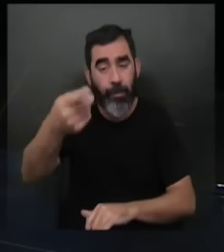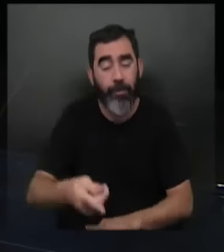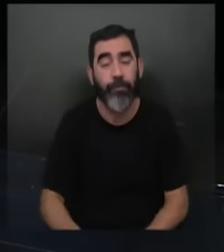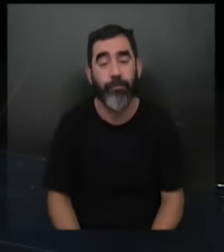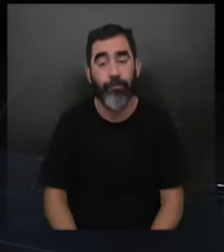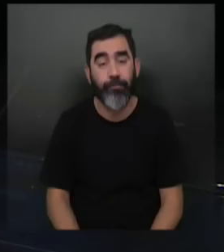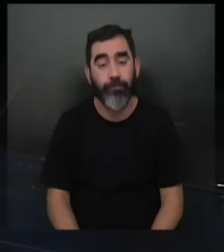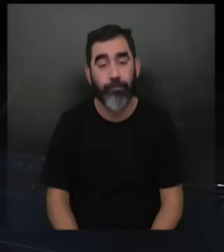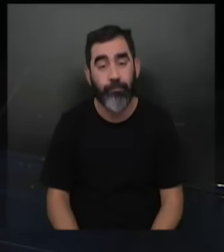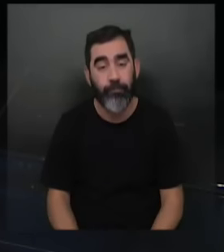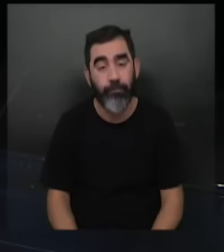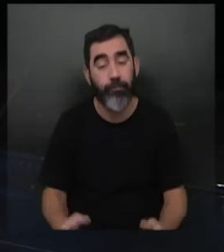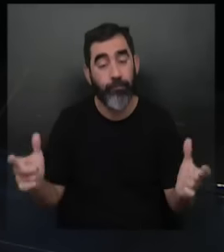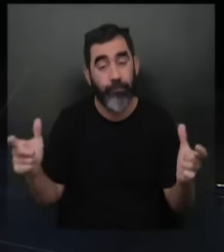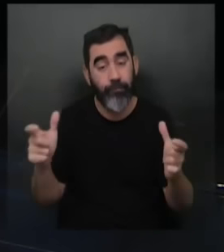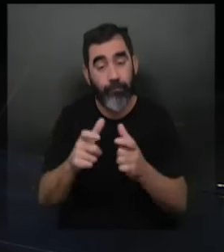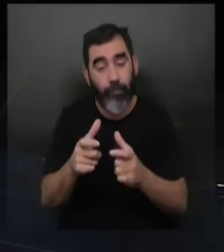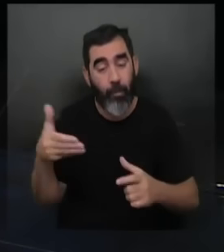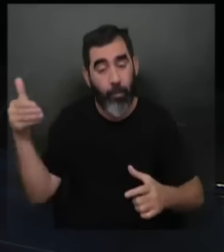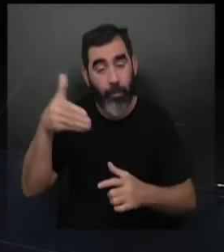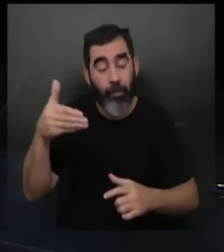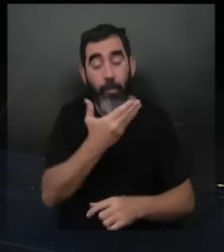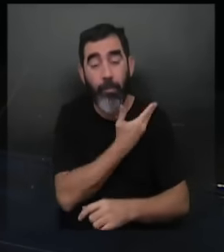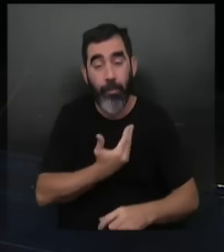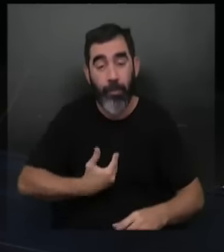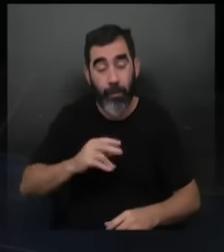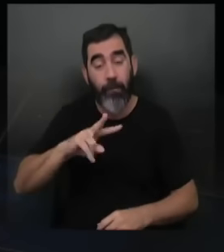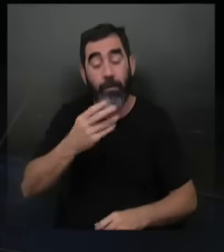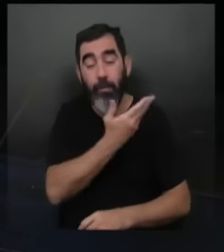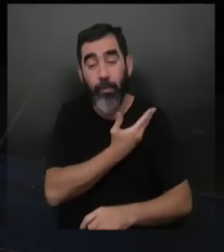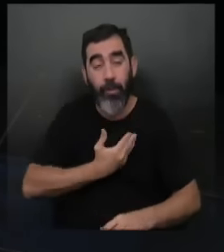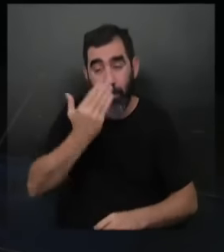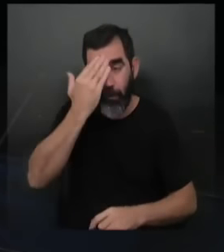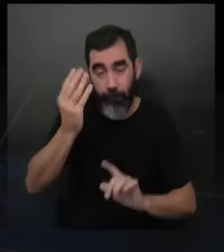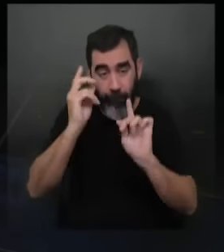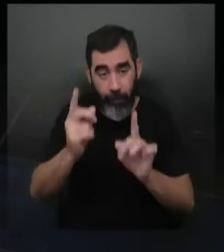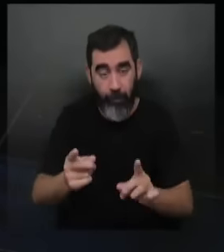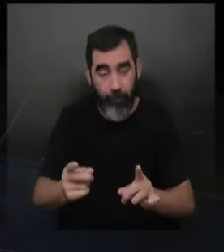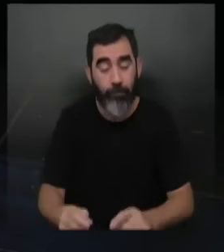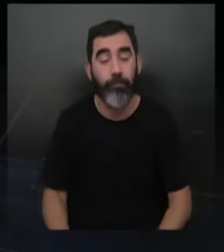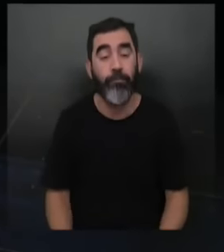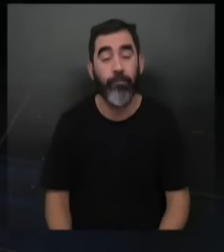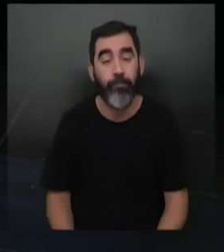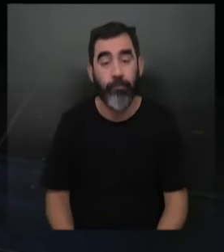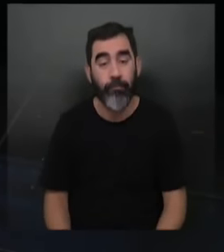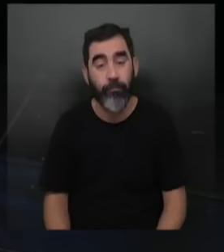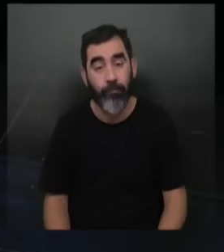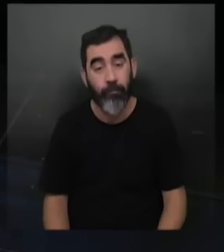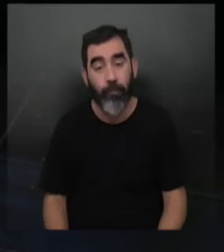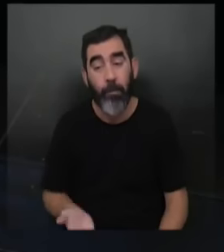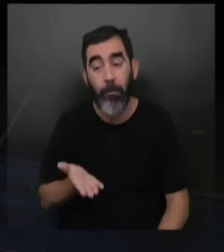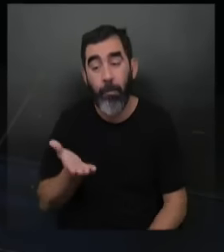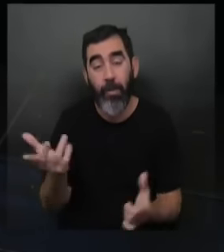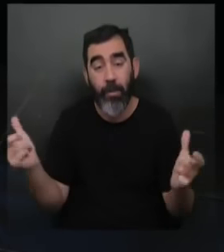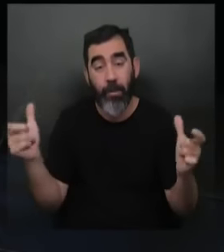octubre el encuentro como dijimos participaron además el presidente y la vicepresidenta de la coalición de izquierda y ya pidieron ser recibidos por el